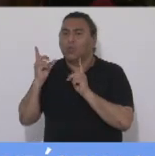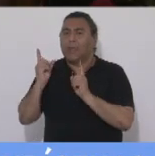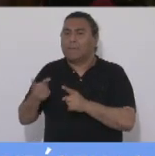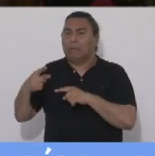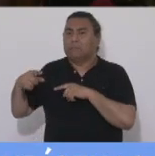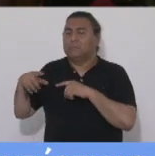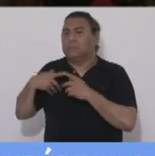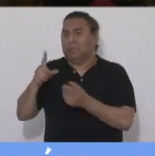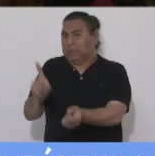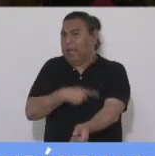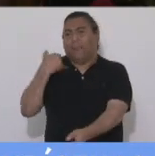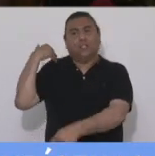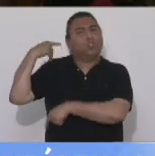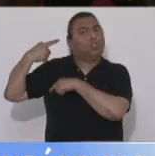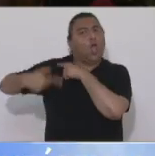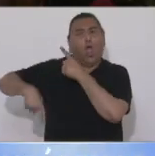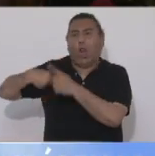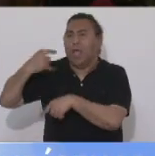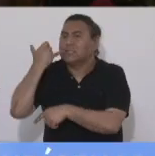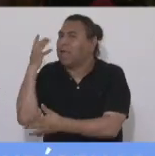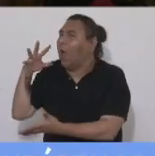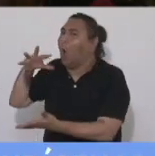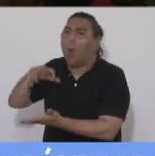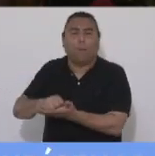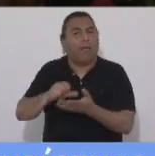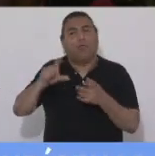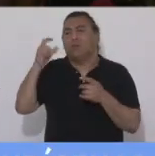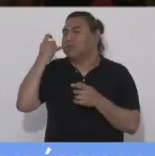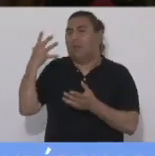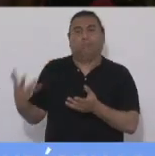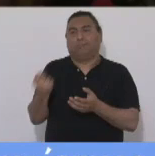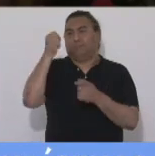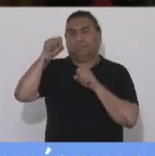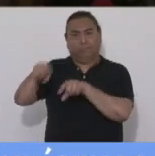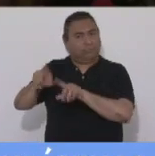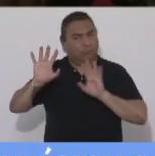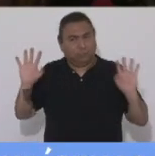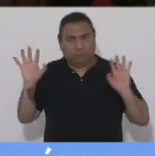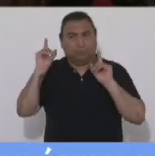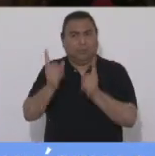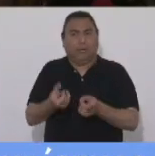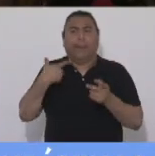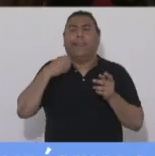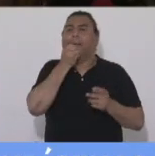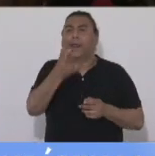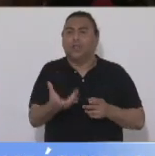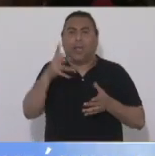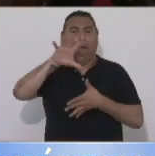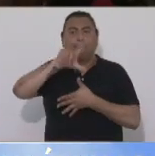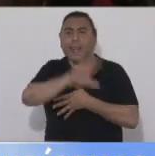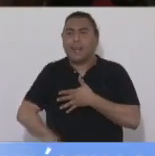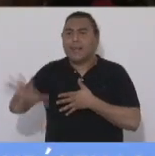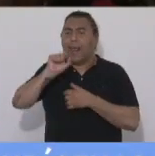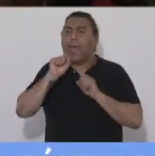han poseído, ocupado, utilizado o adquirido. La Declaración Americana sobre los Derechos de los